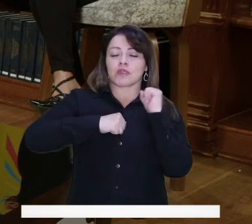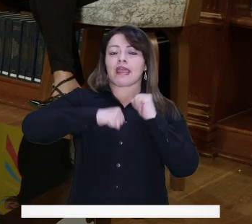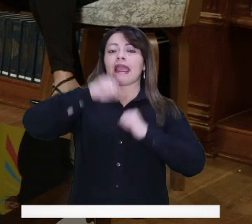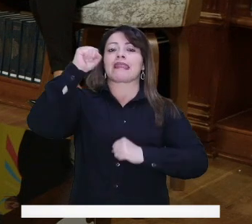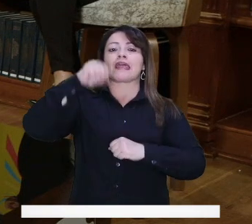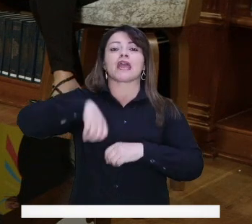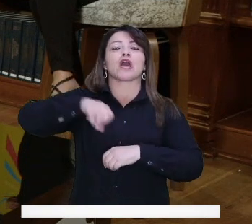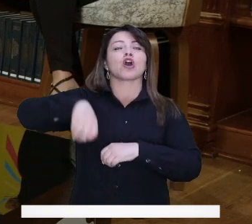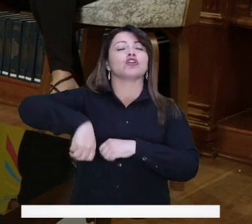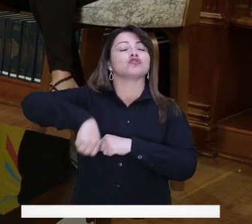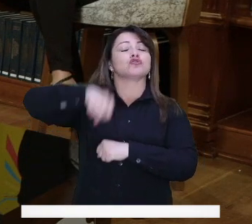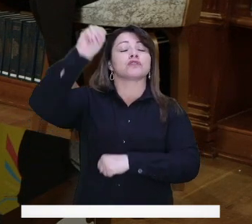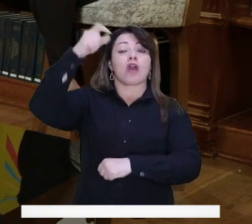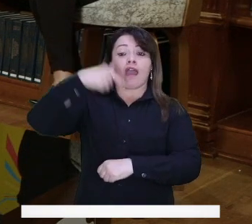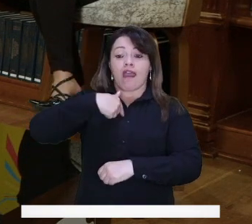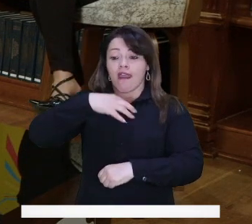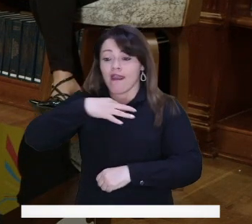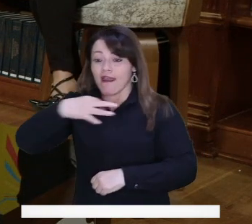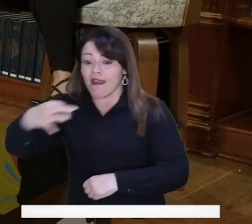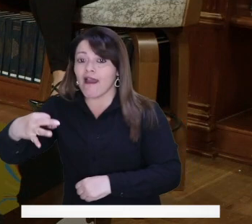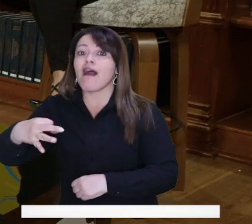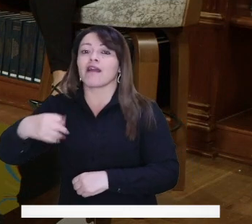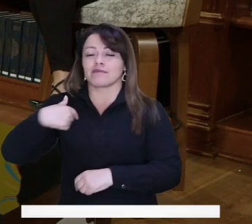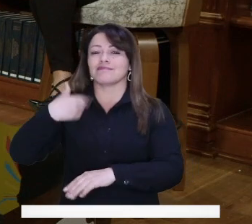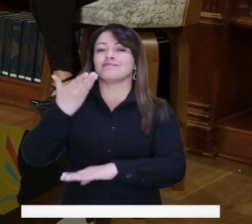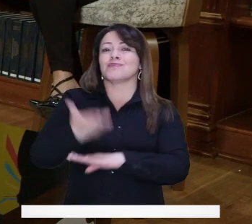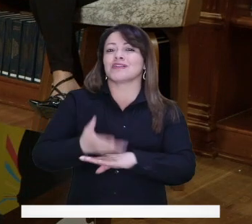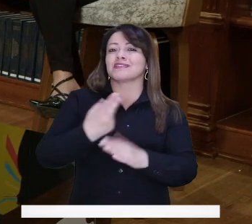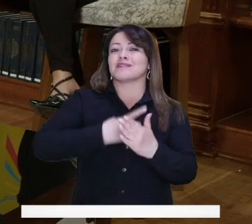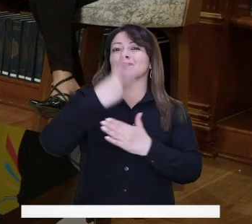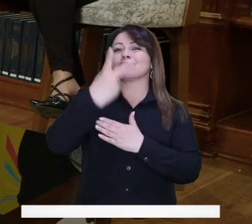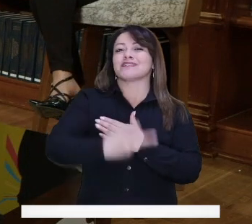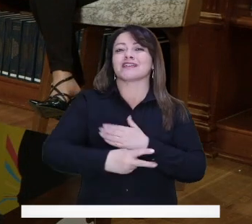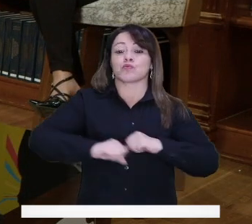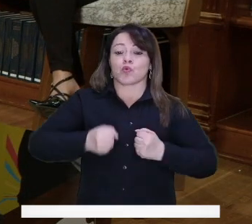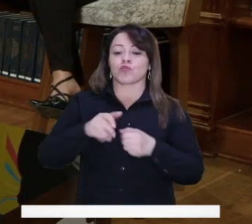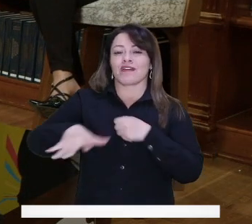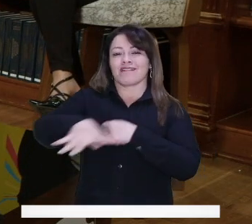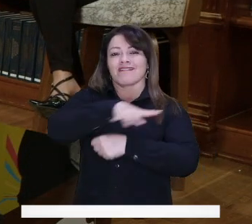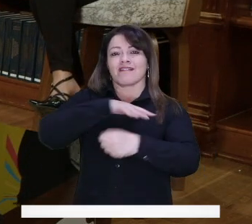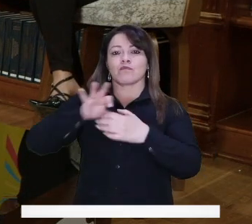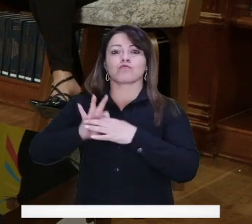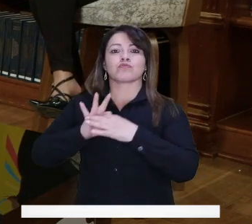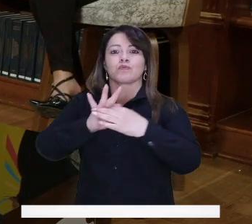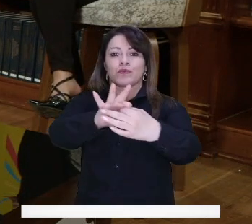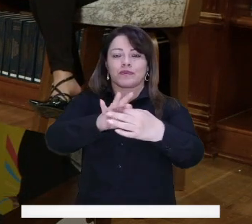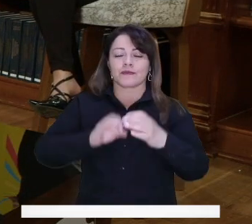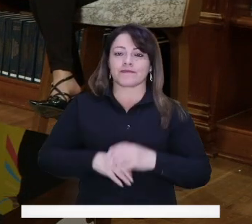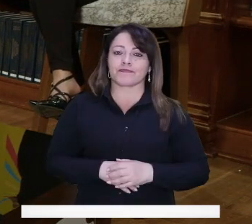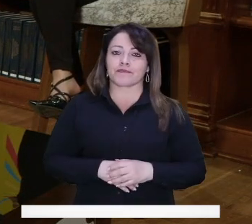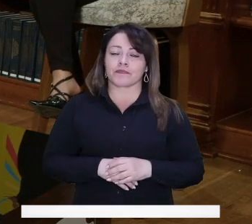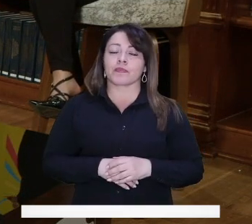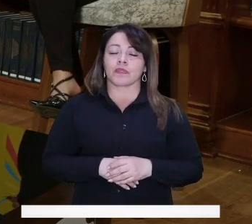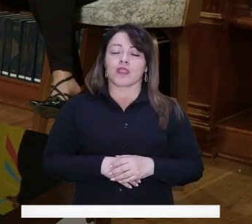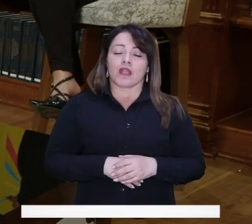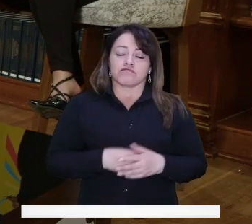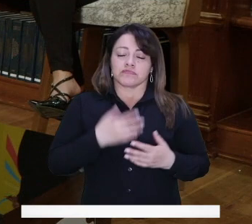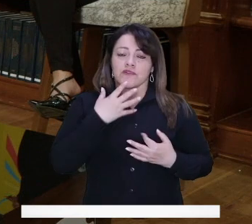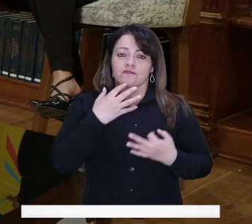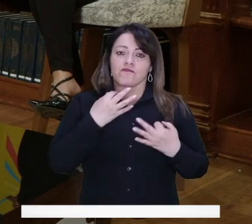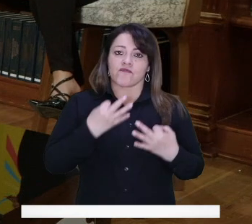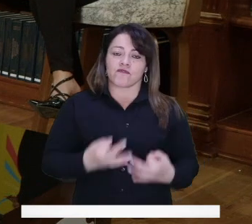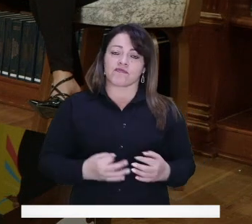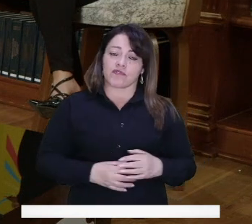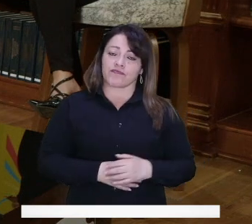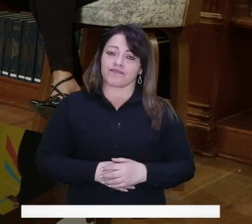sorteado y ganar el sorteo y fui designado como ponente del proyecto de región metropolitana. Y lo digo con toda